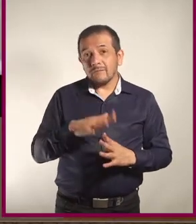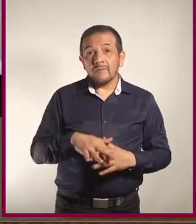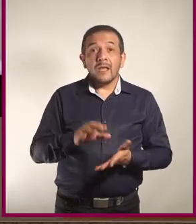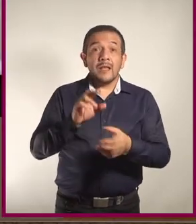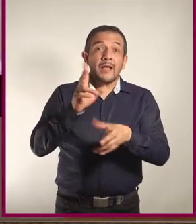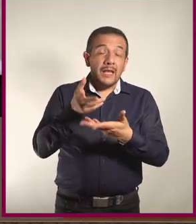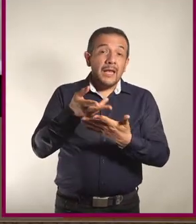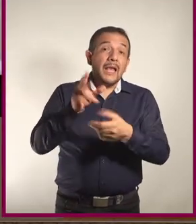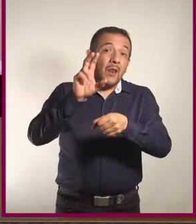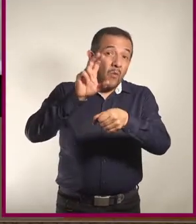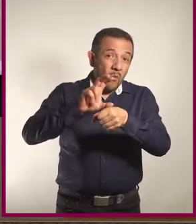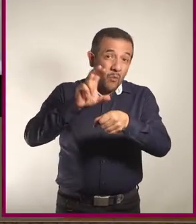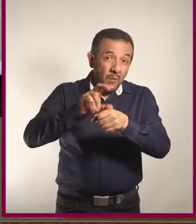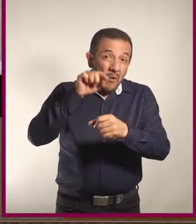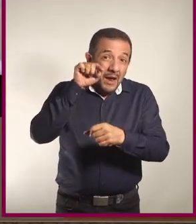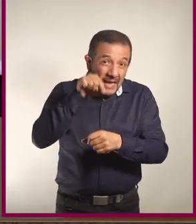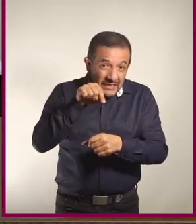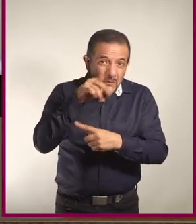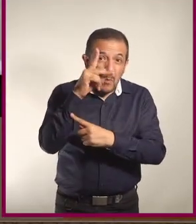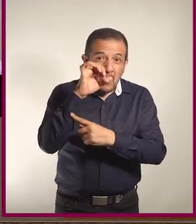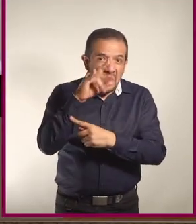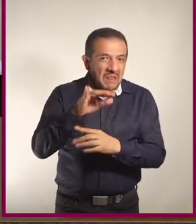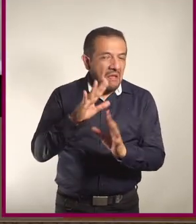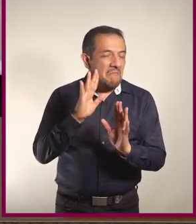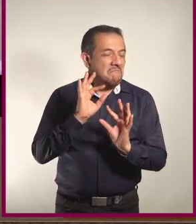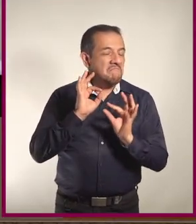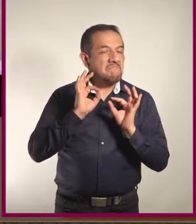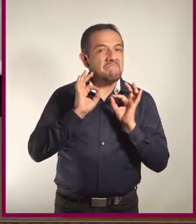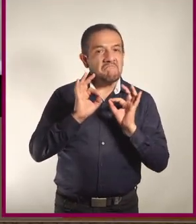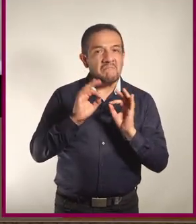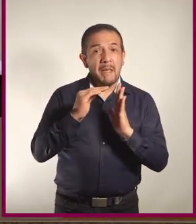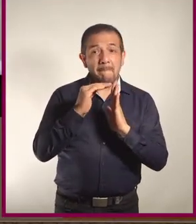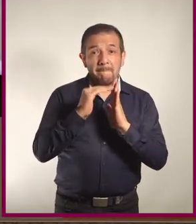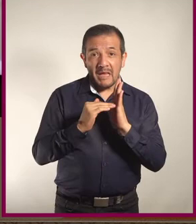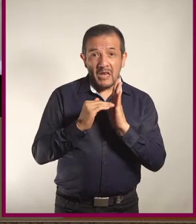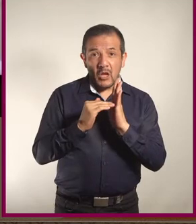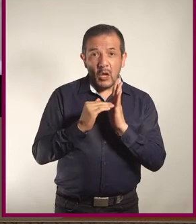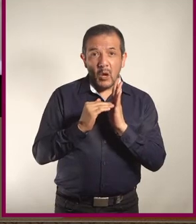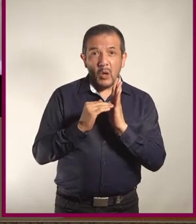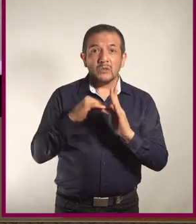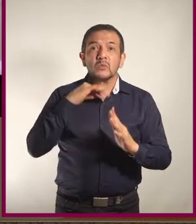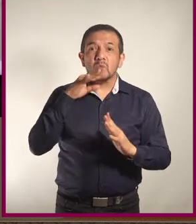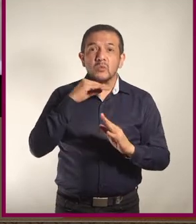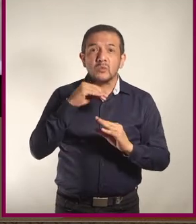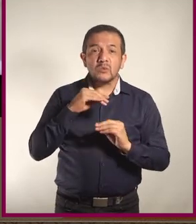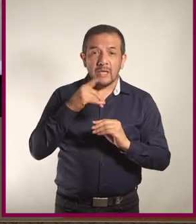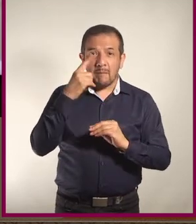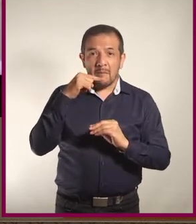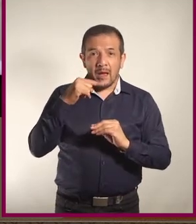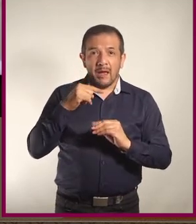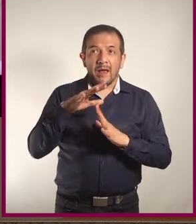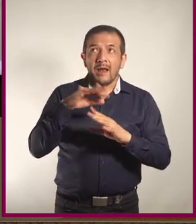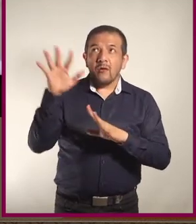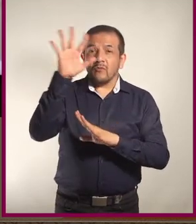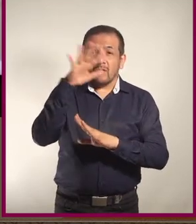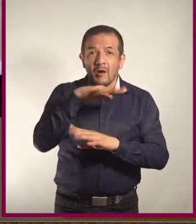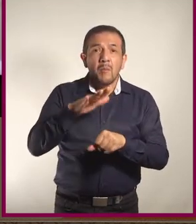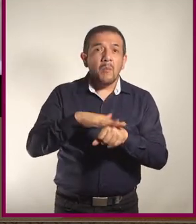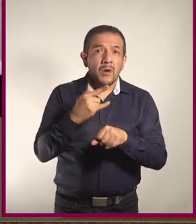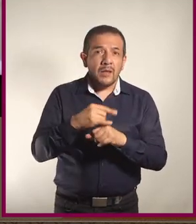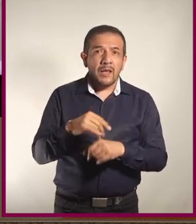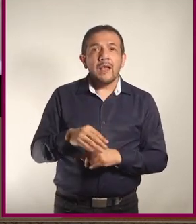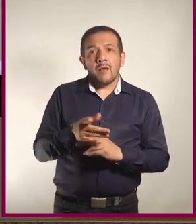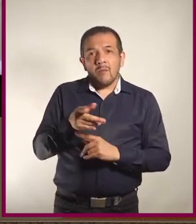diría que es el huevo. El huevo es la proteína menos contaminante que se produce a partir